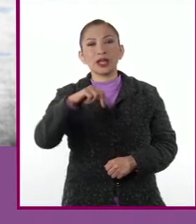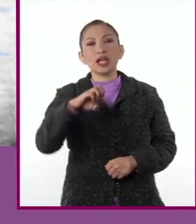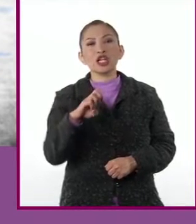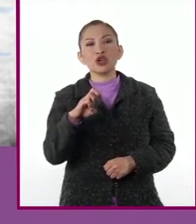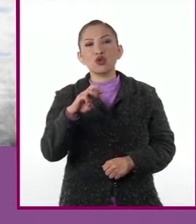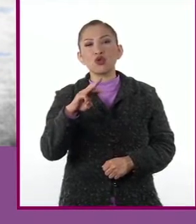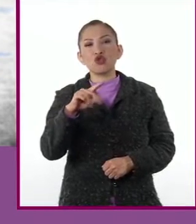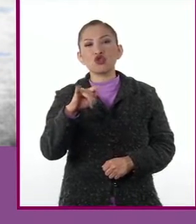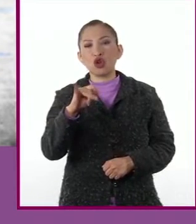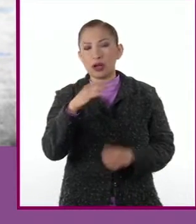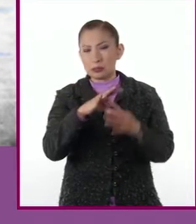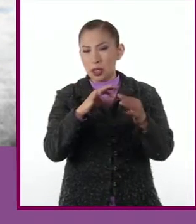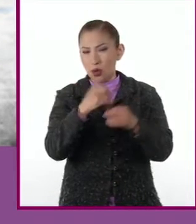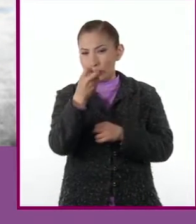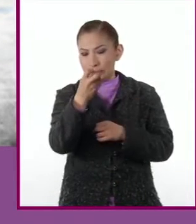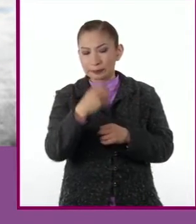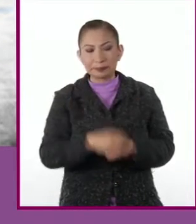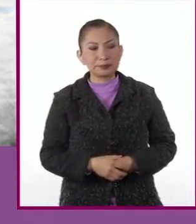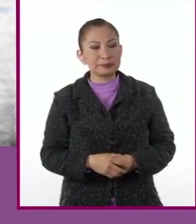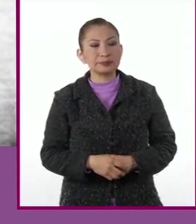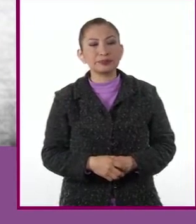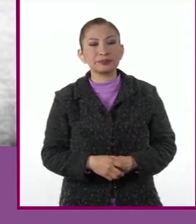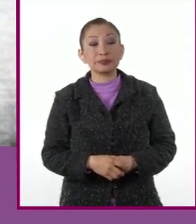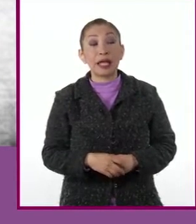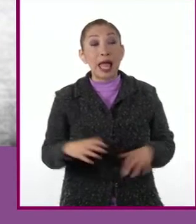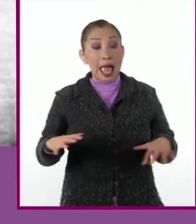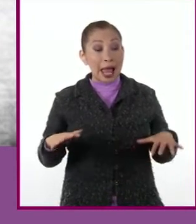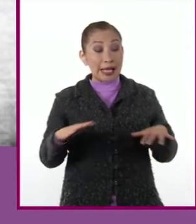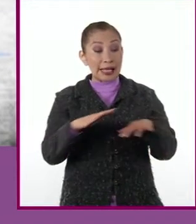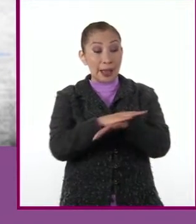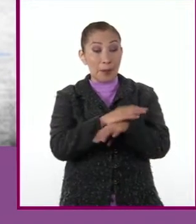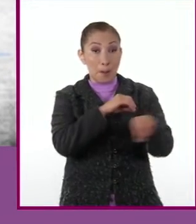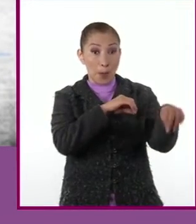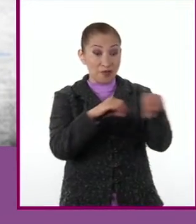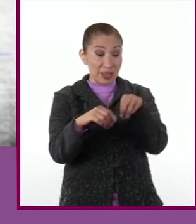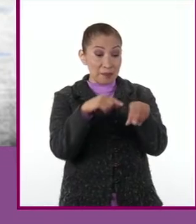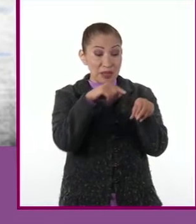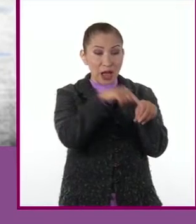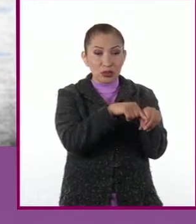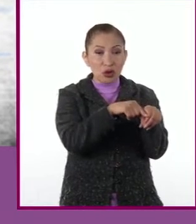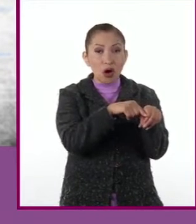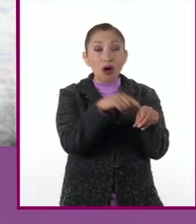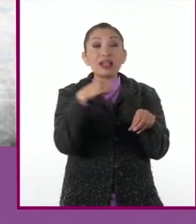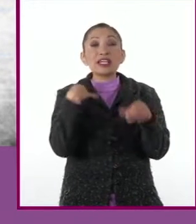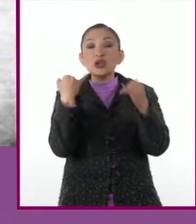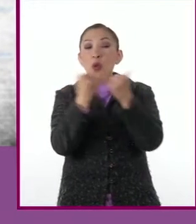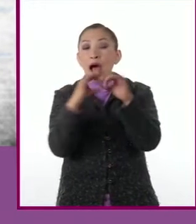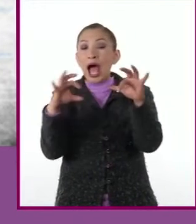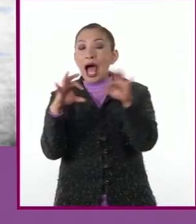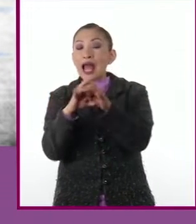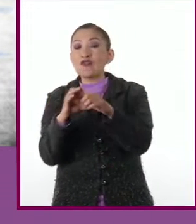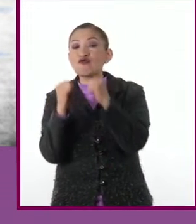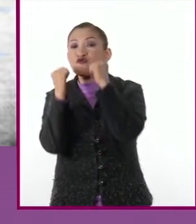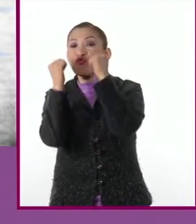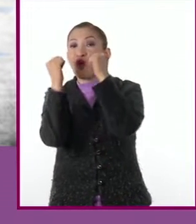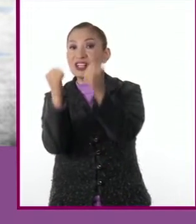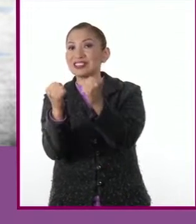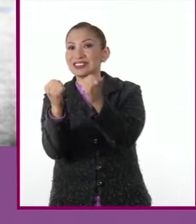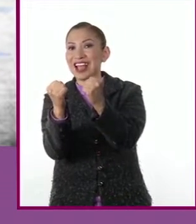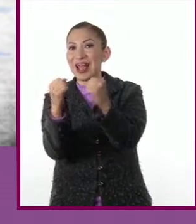Newton lo expresó así: el cambio de movimiento es proporcional a la fuerza motriz